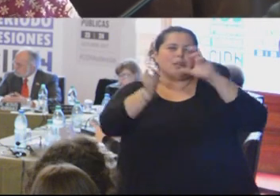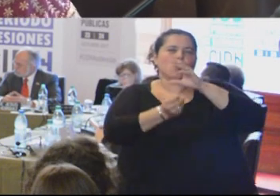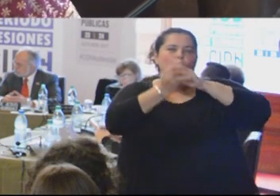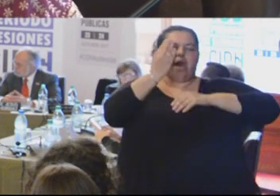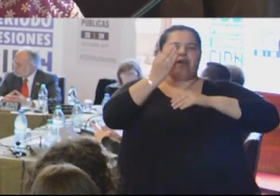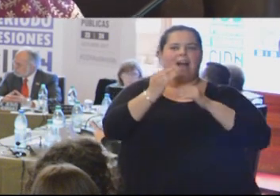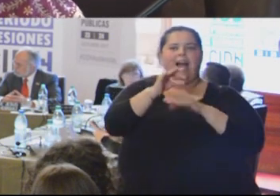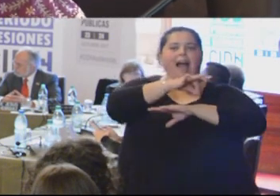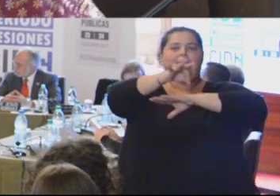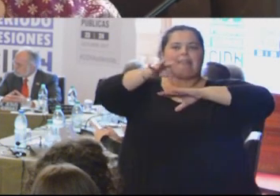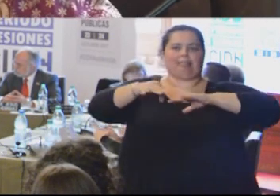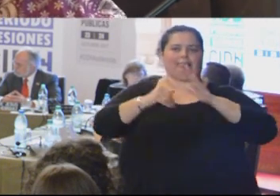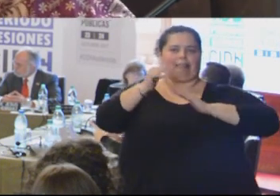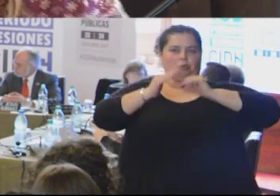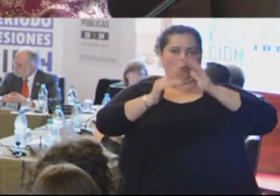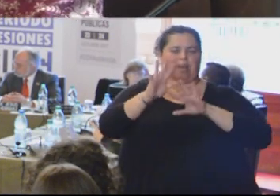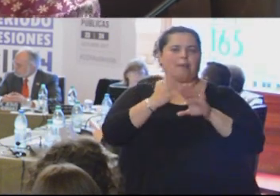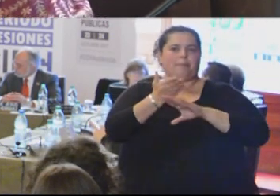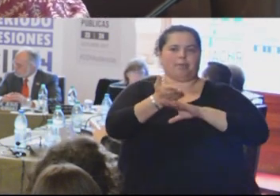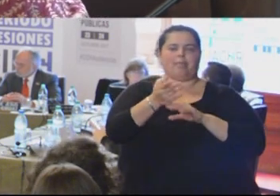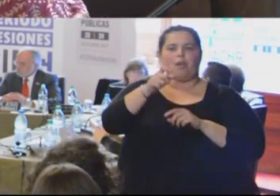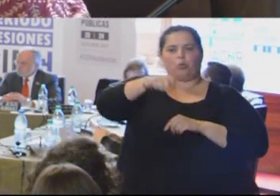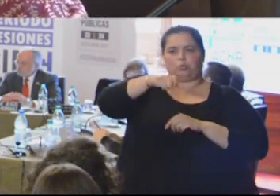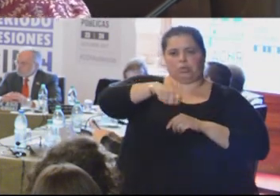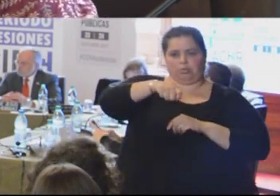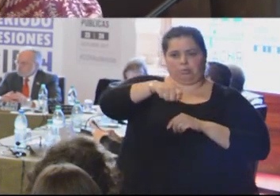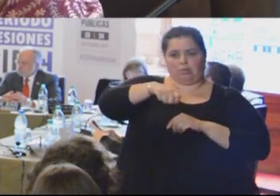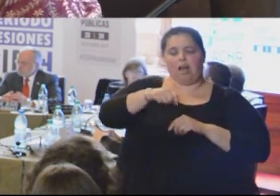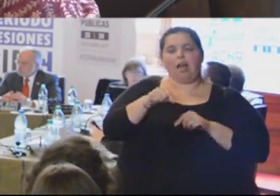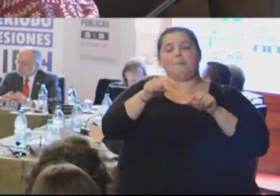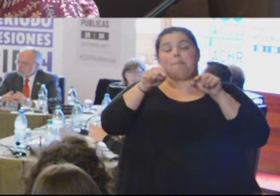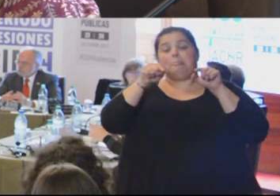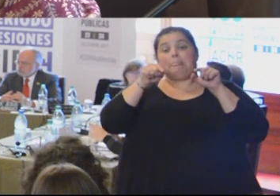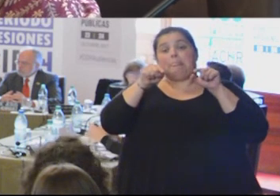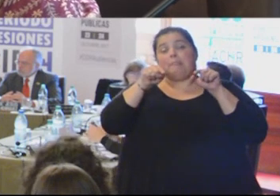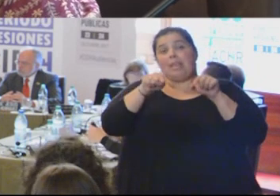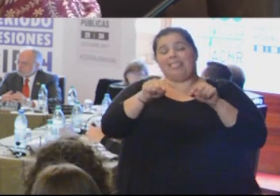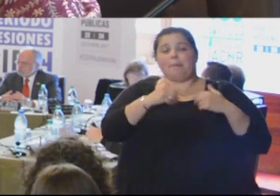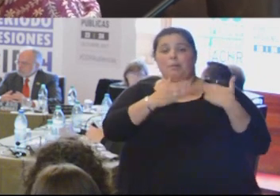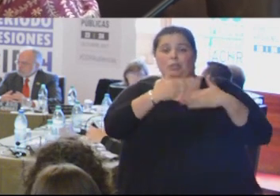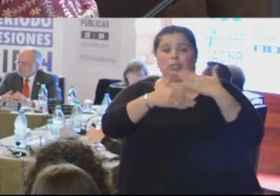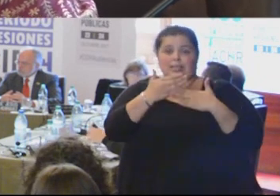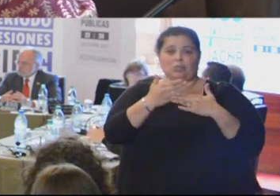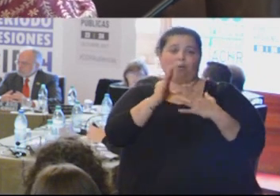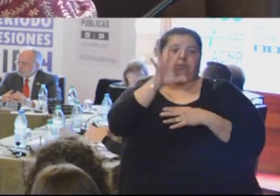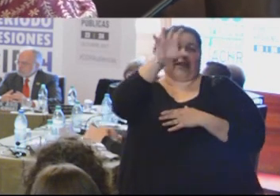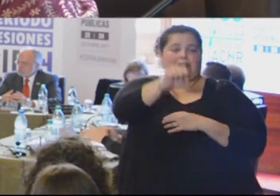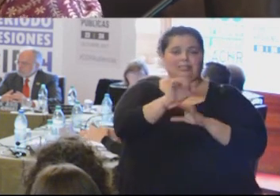demanda una justicia en un proceso de paz